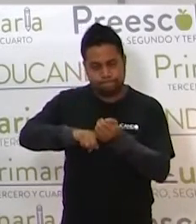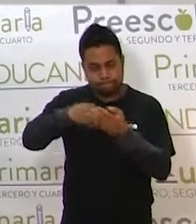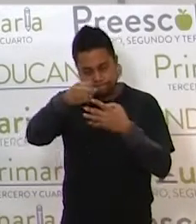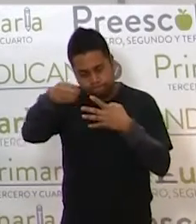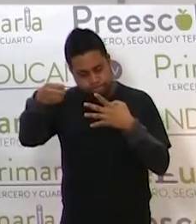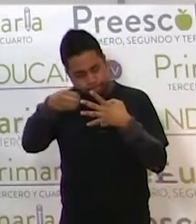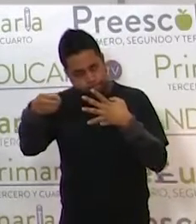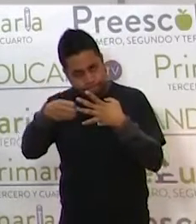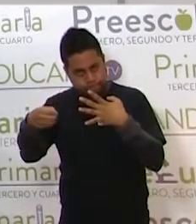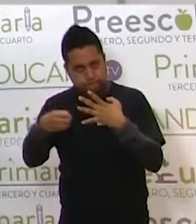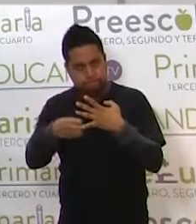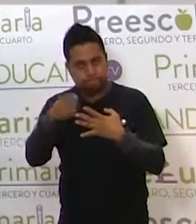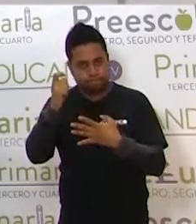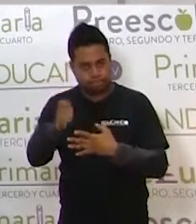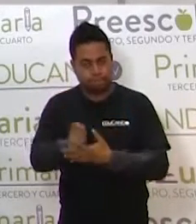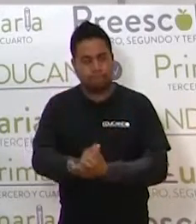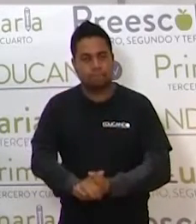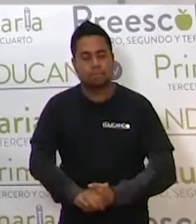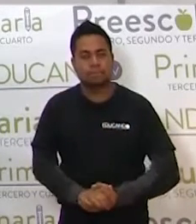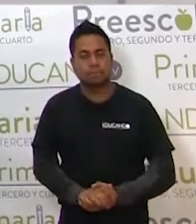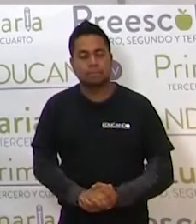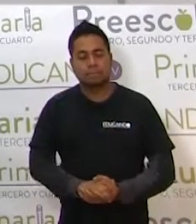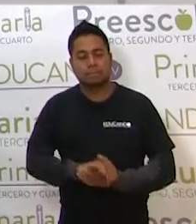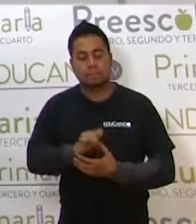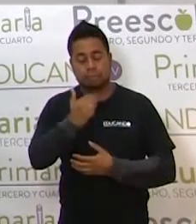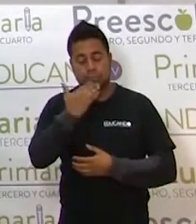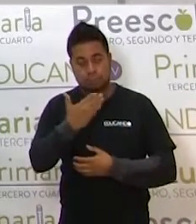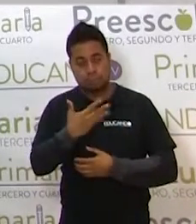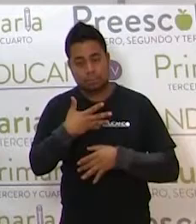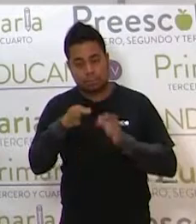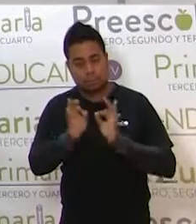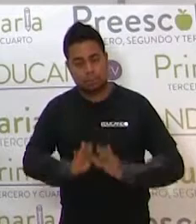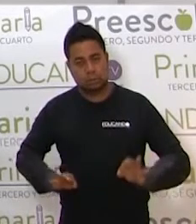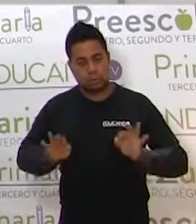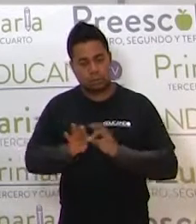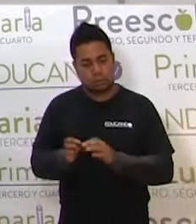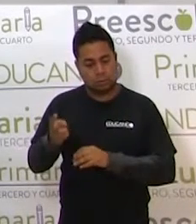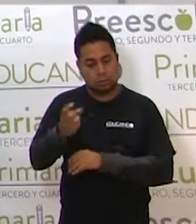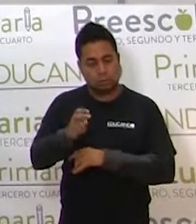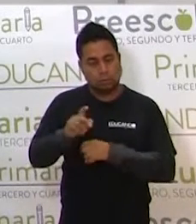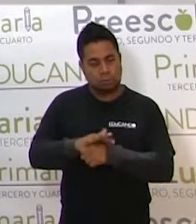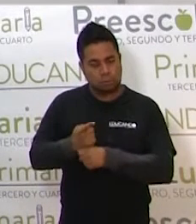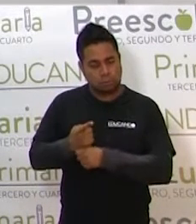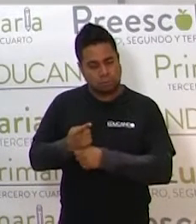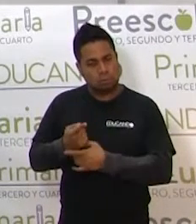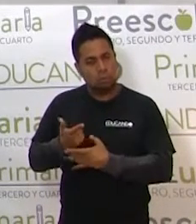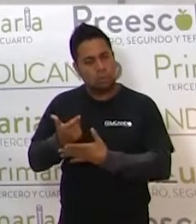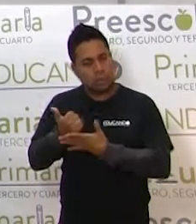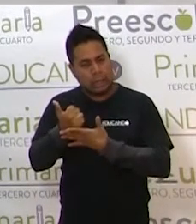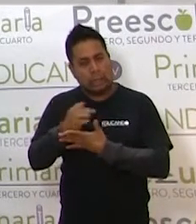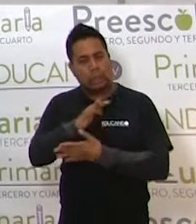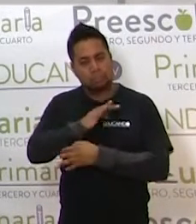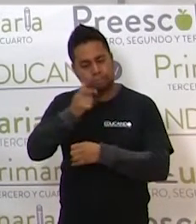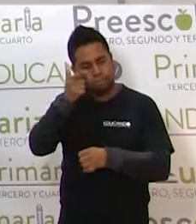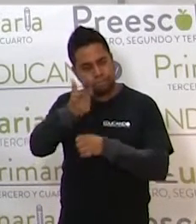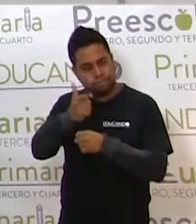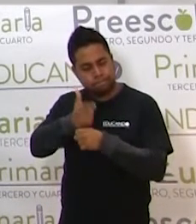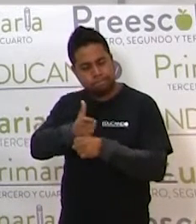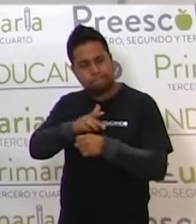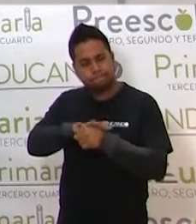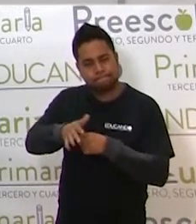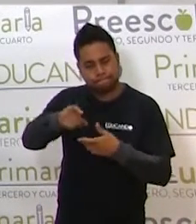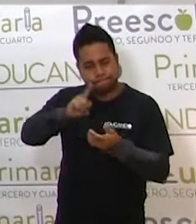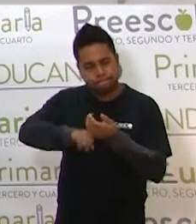de los versos bien muy importante esta parte porque nos va a hacer referencia y nos va a permitir identificar el